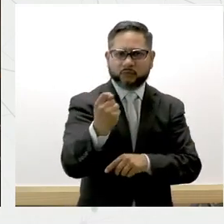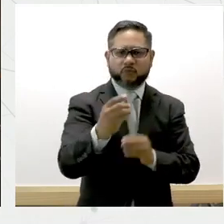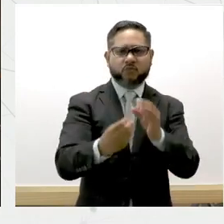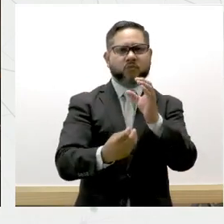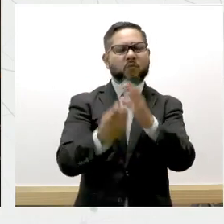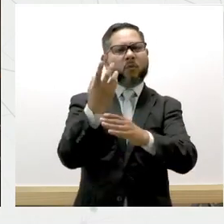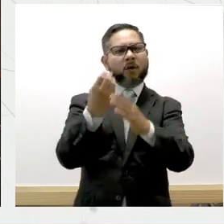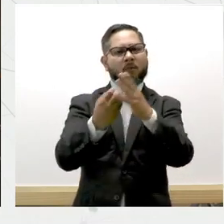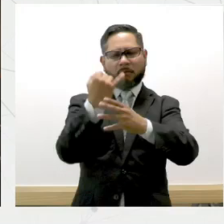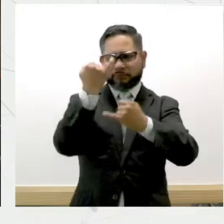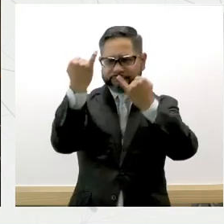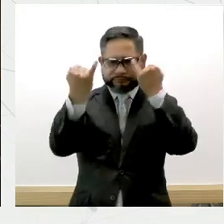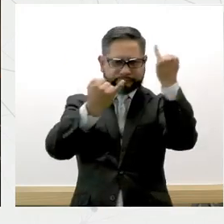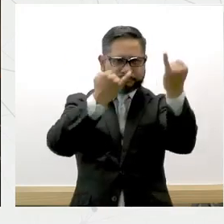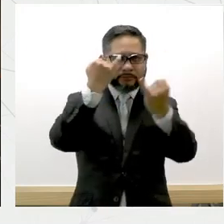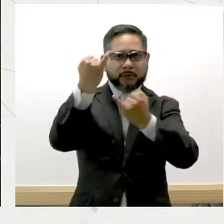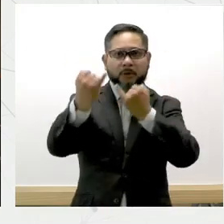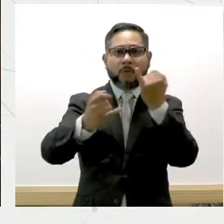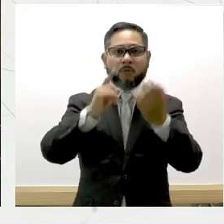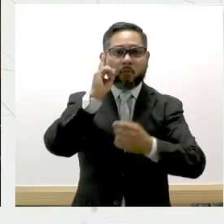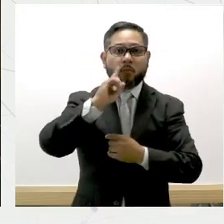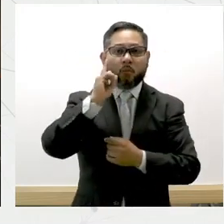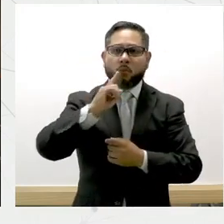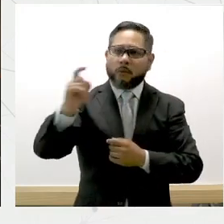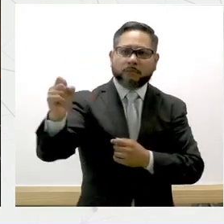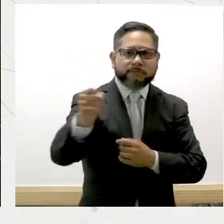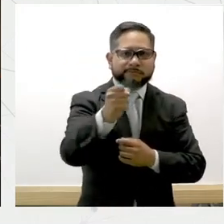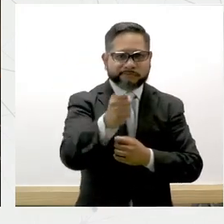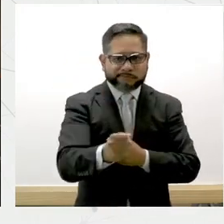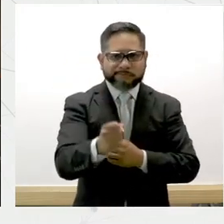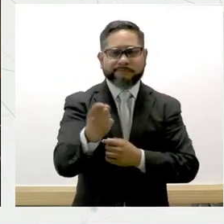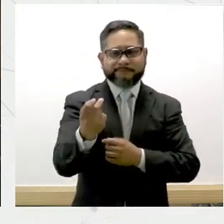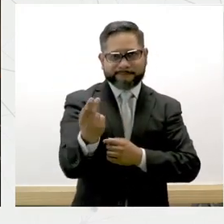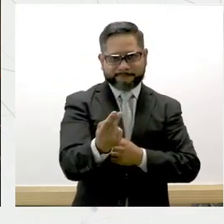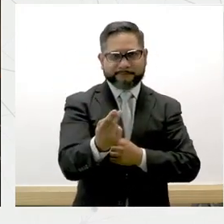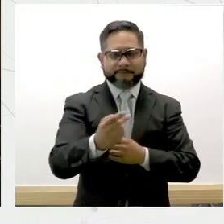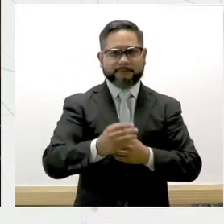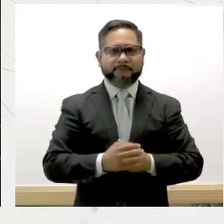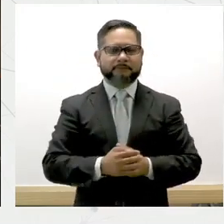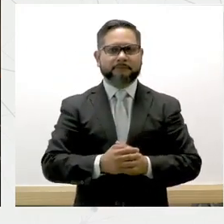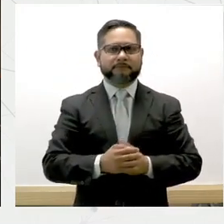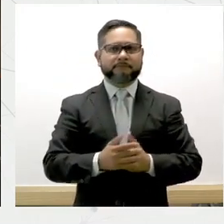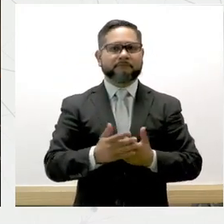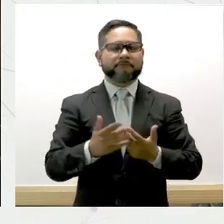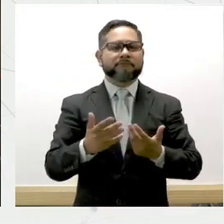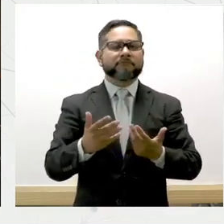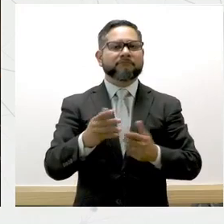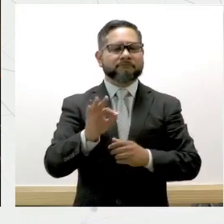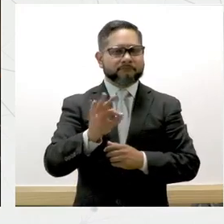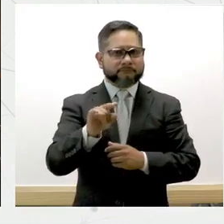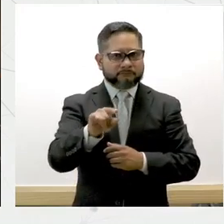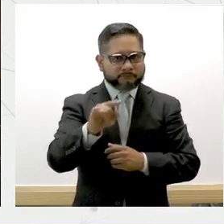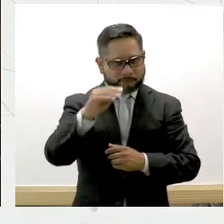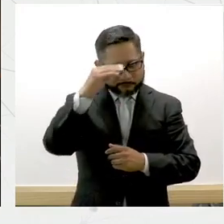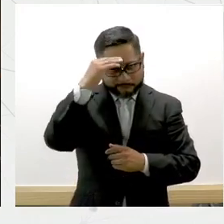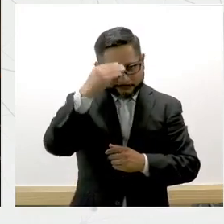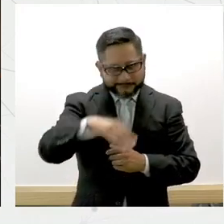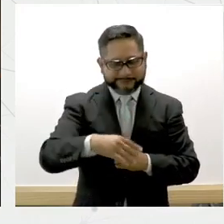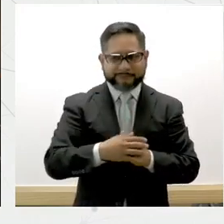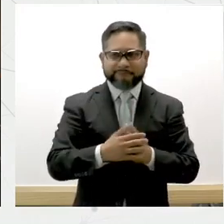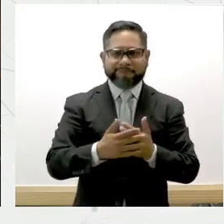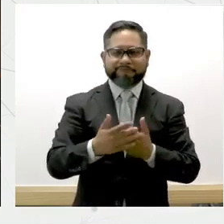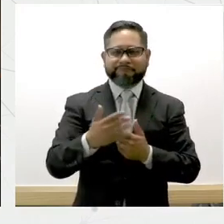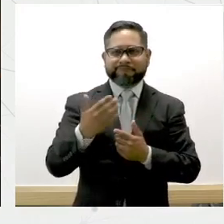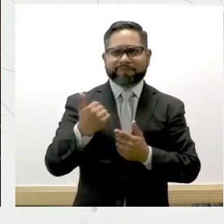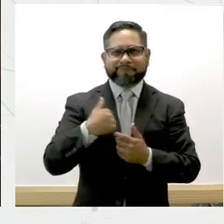algo que yo creo que no debemos dejar de tener en cuenta, porque si sabemos un poco, ¿no? Y ya me adelanto a